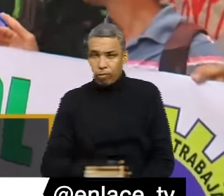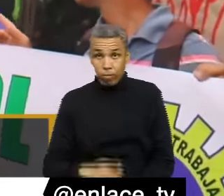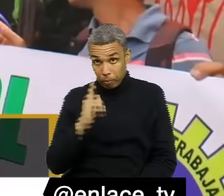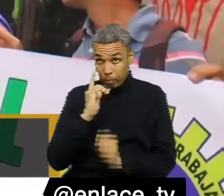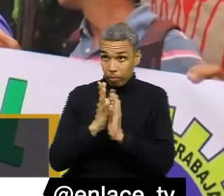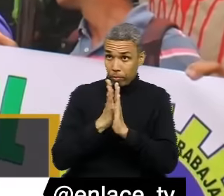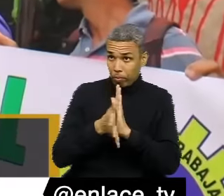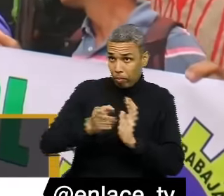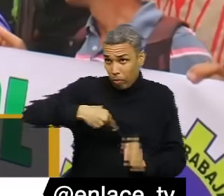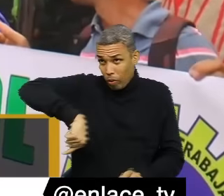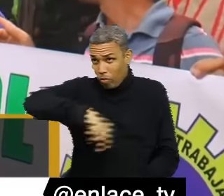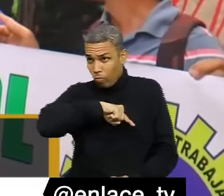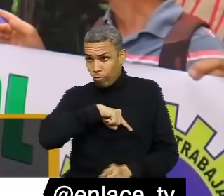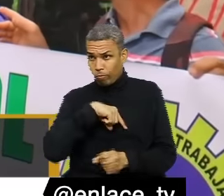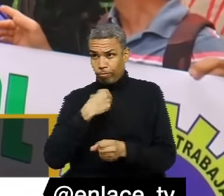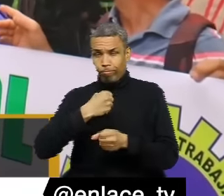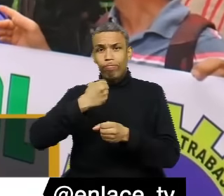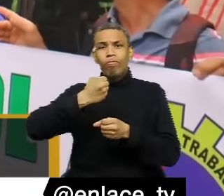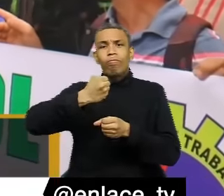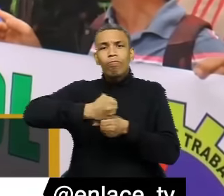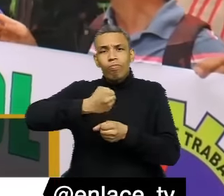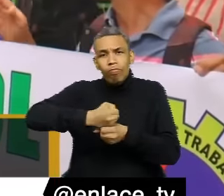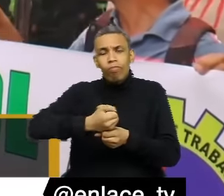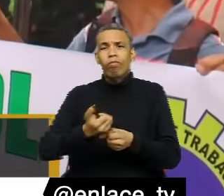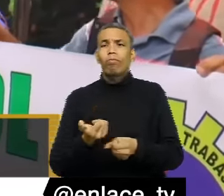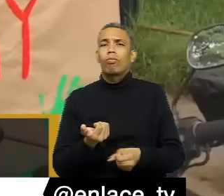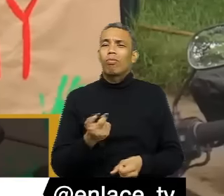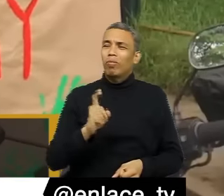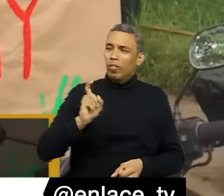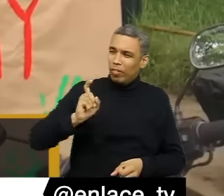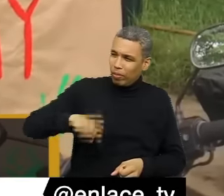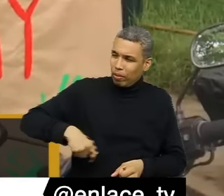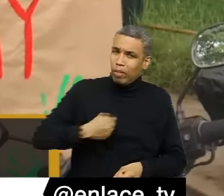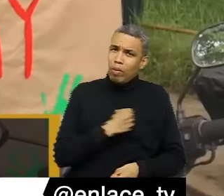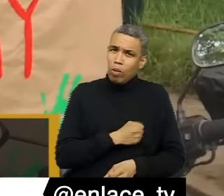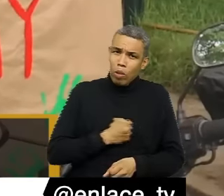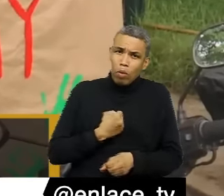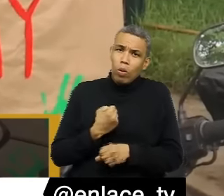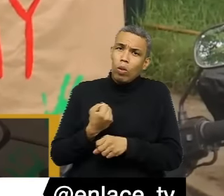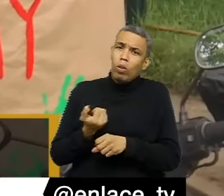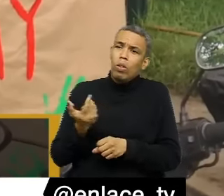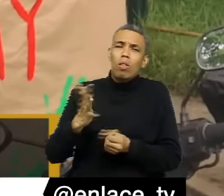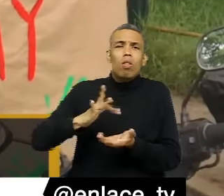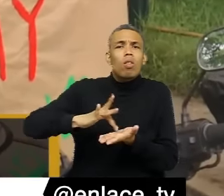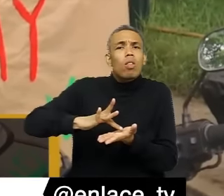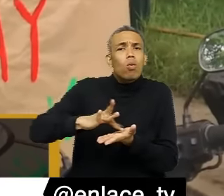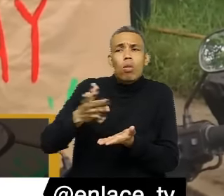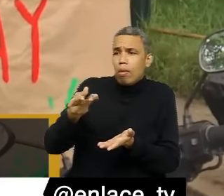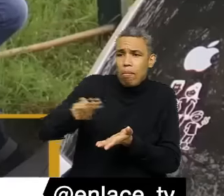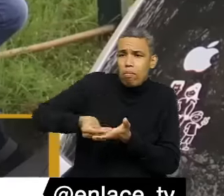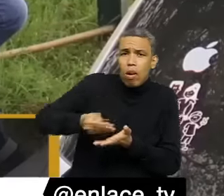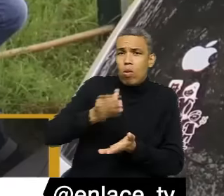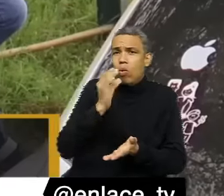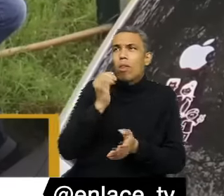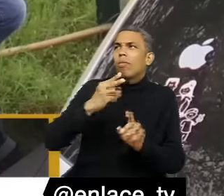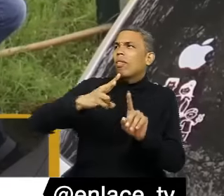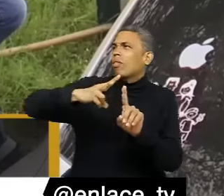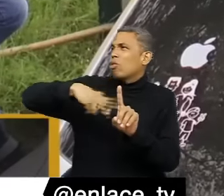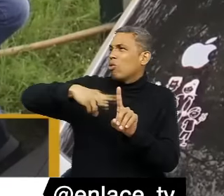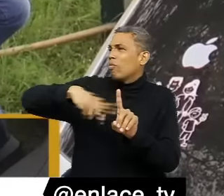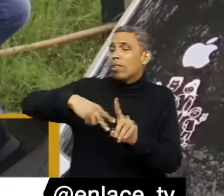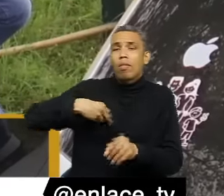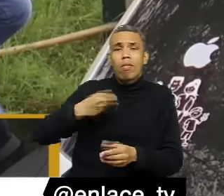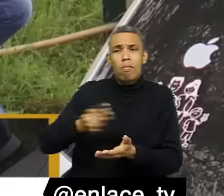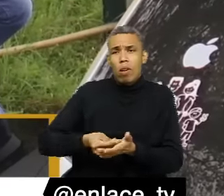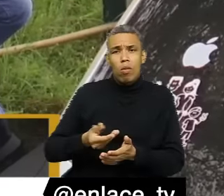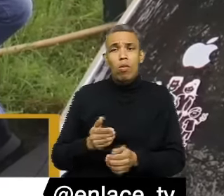estamos solicitando que se nos cancele los salarios y se nos haga efectivo el pago a la seguridad